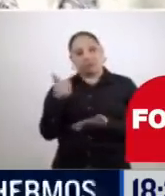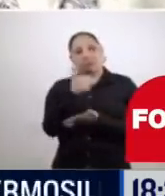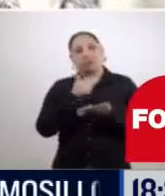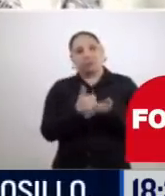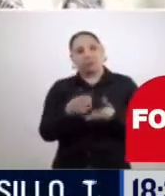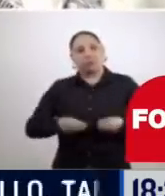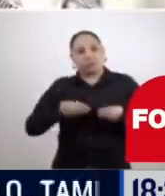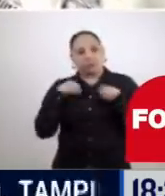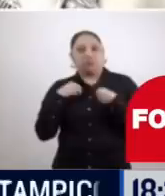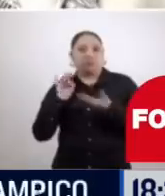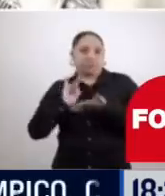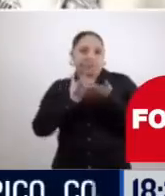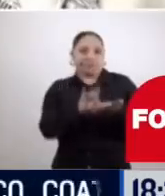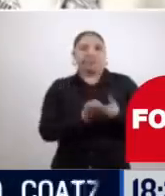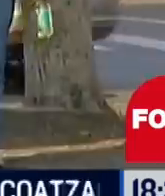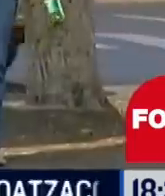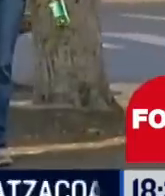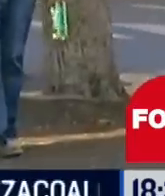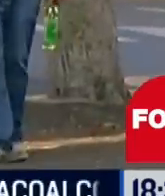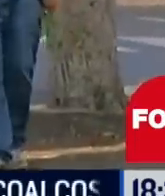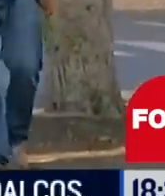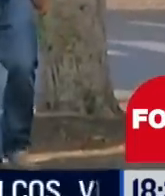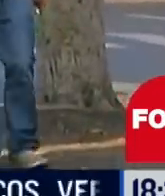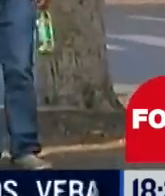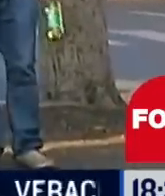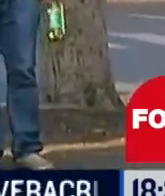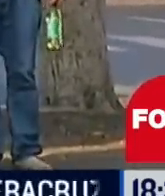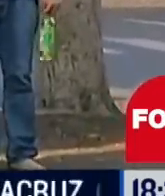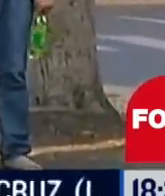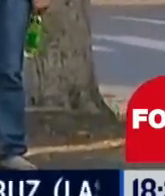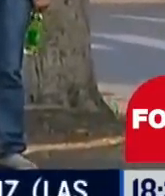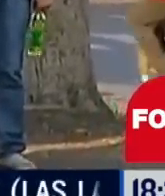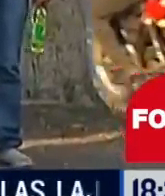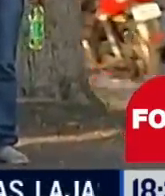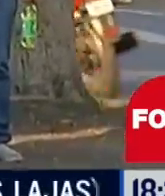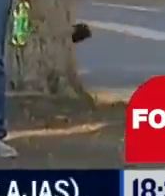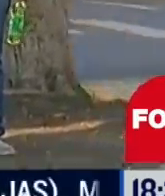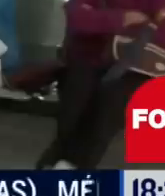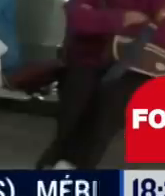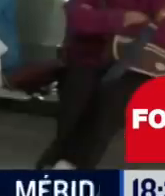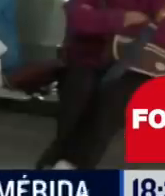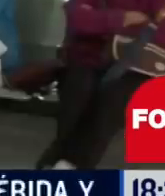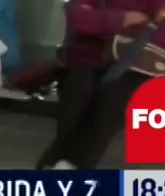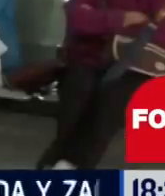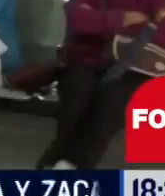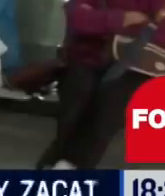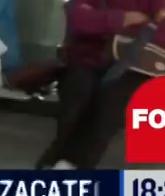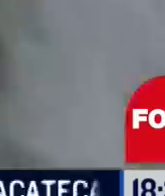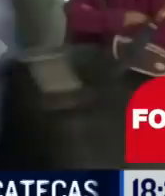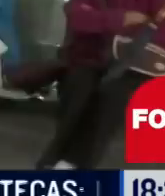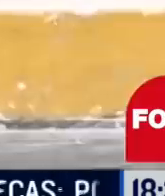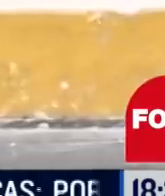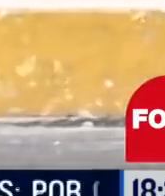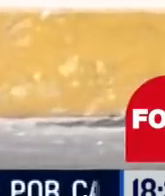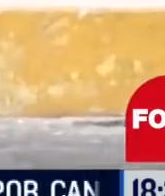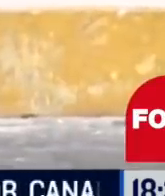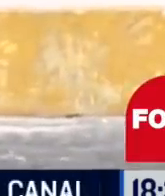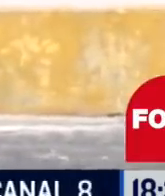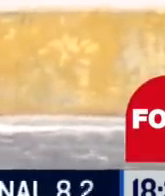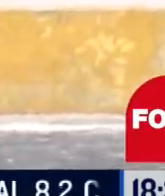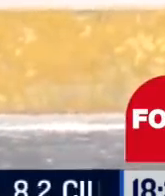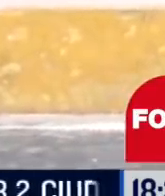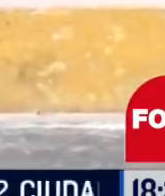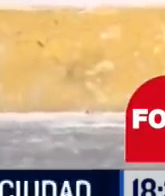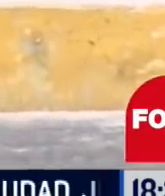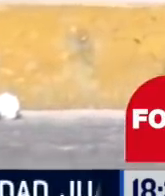una videoconferencia, informó que se reforzará la seguridad en los hospitales, además de que los trabajadores de la salud que deseen resguardarse temporalmente fuera de